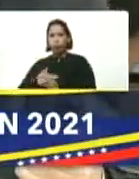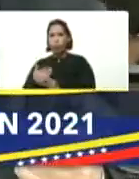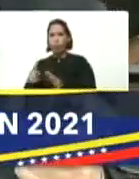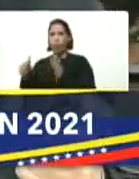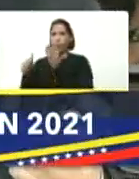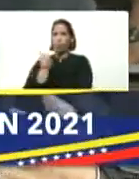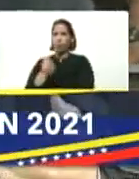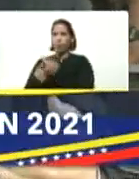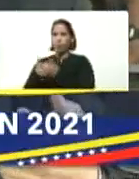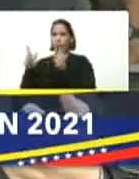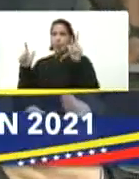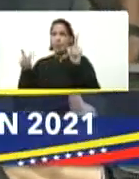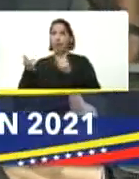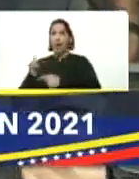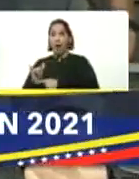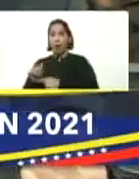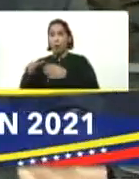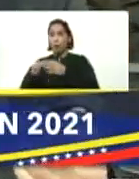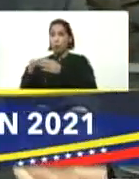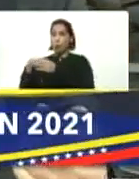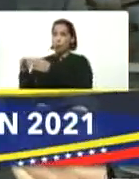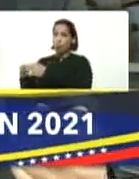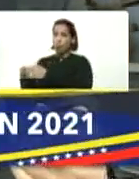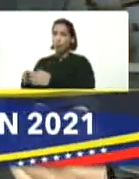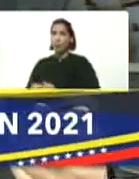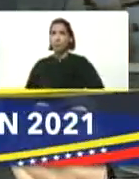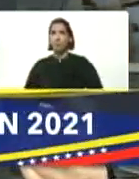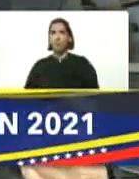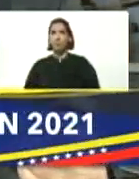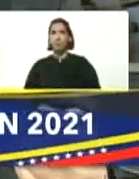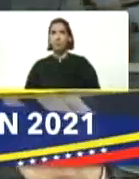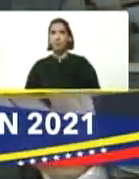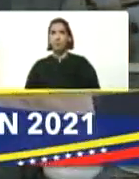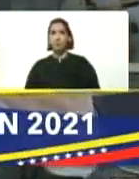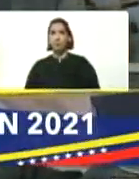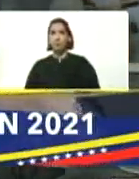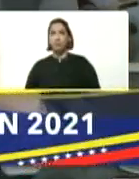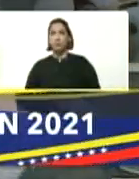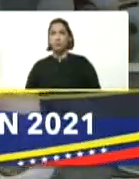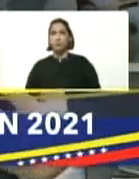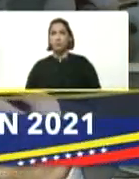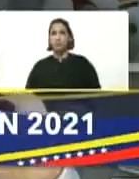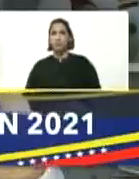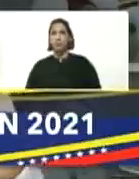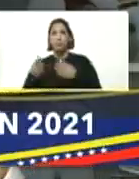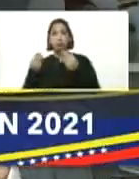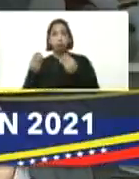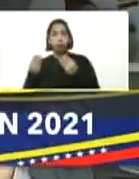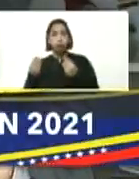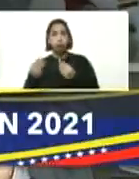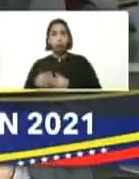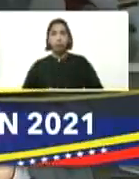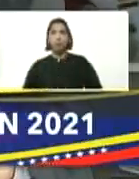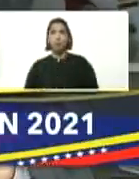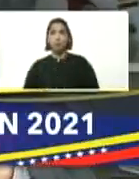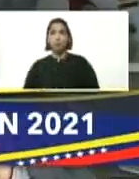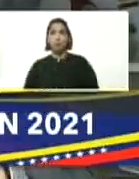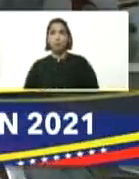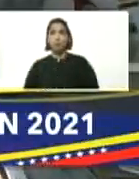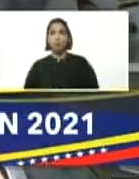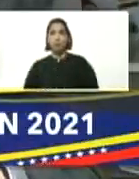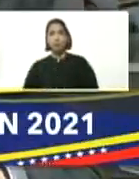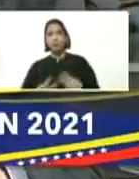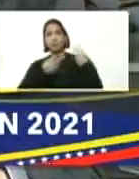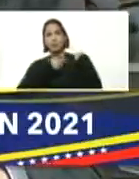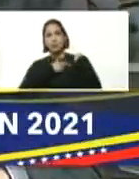libre, porque hay sectores, grupos de muchos que se encargan